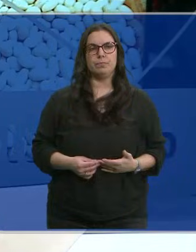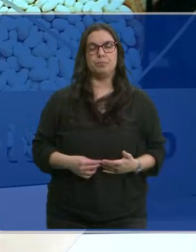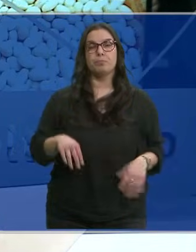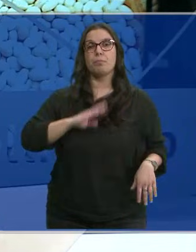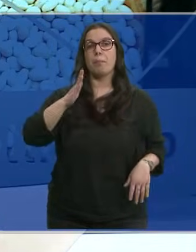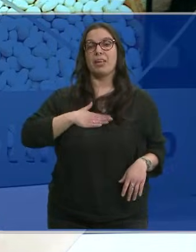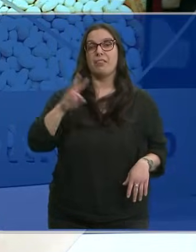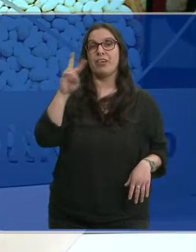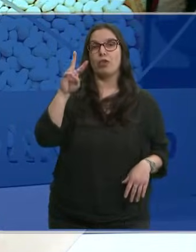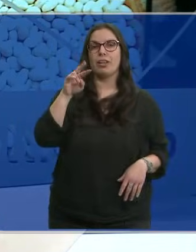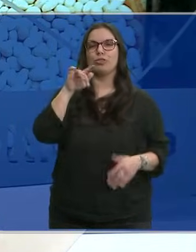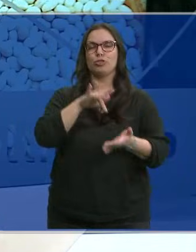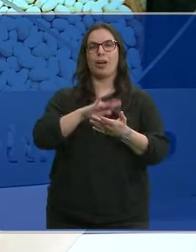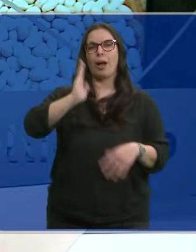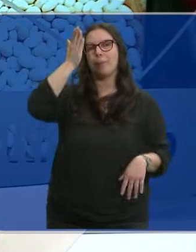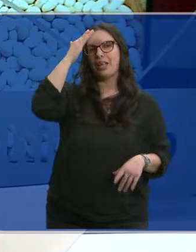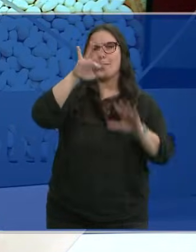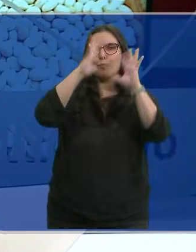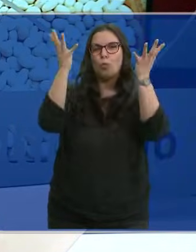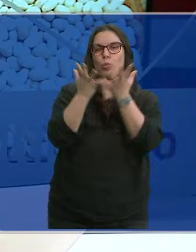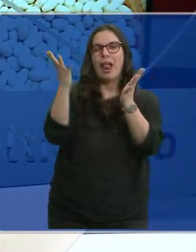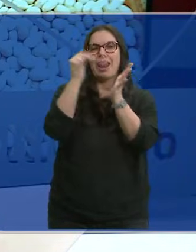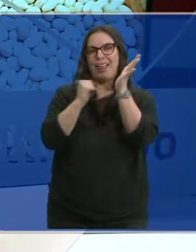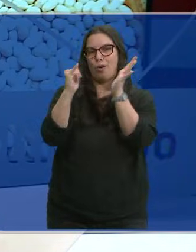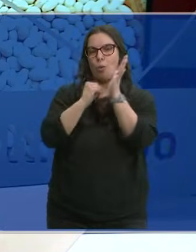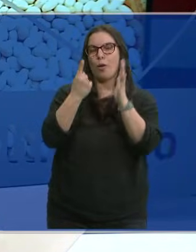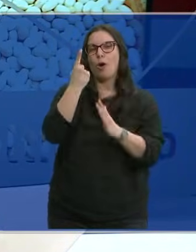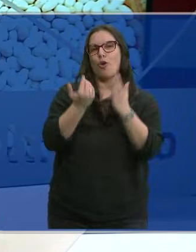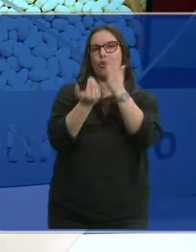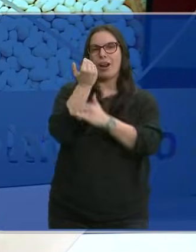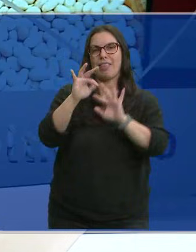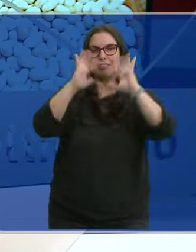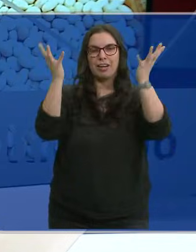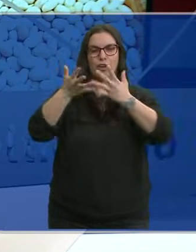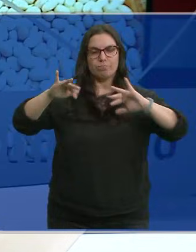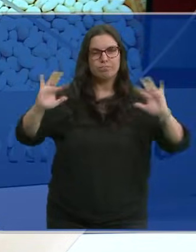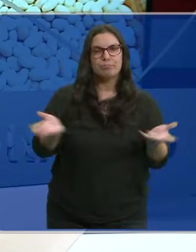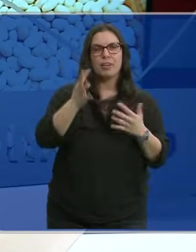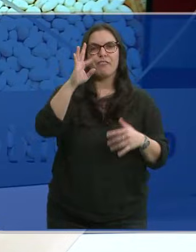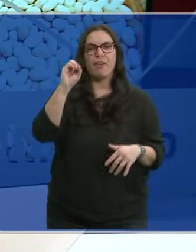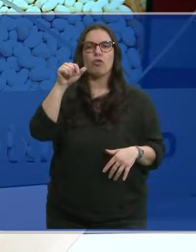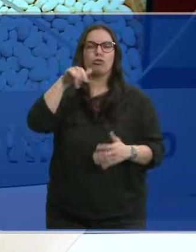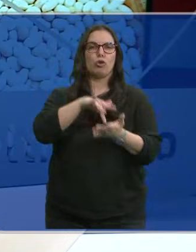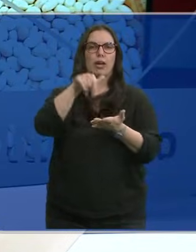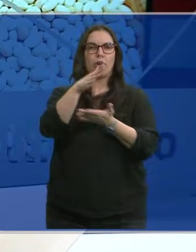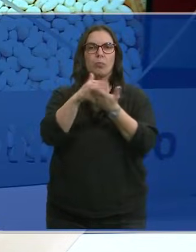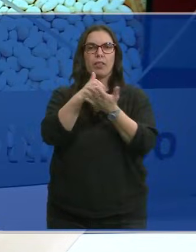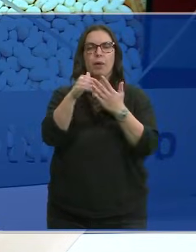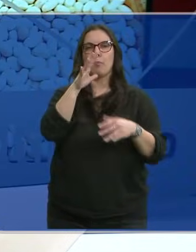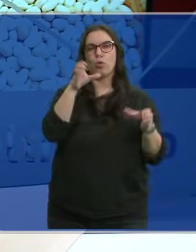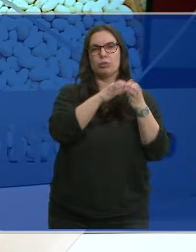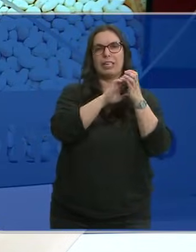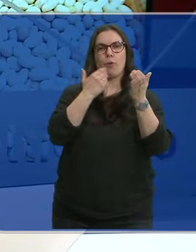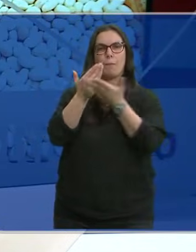Y mañana Valladolid se convierte en capital mundial de las legumbres en una jornada internacional impulsada por la FAO y que llega a la comunidad tras la propuesta